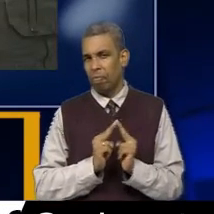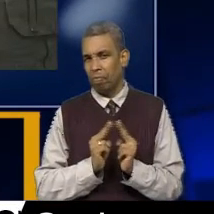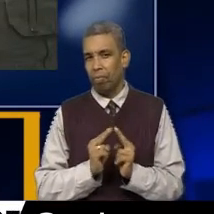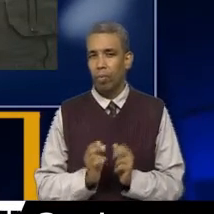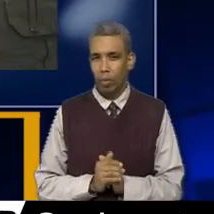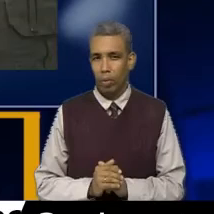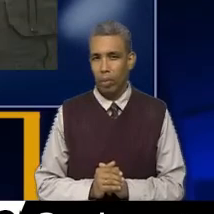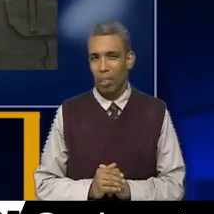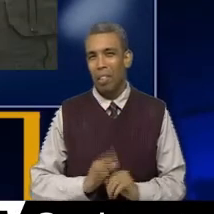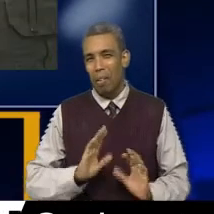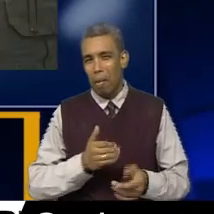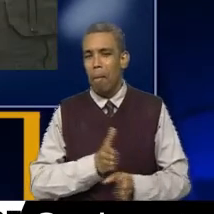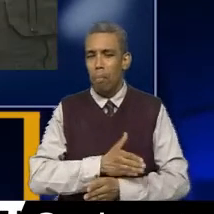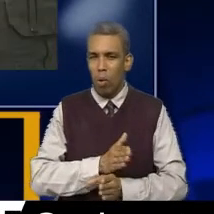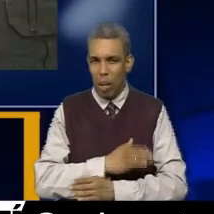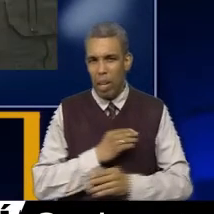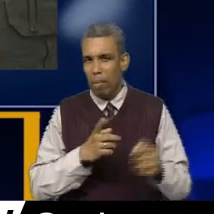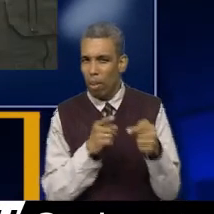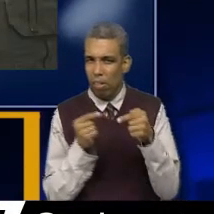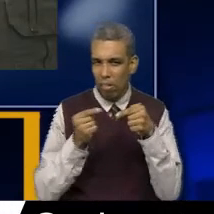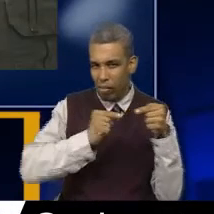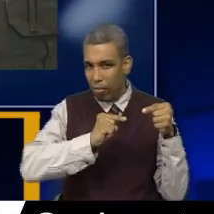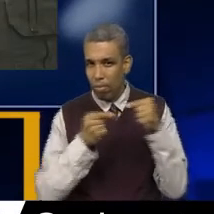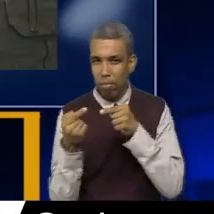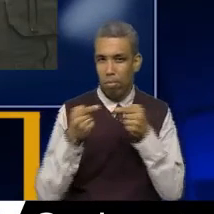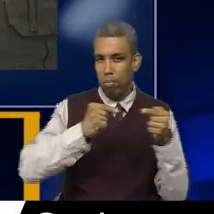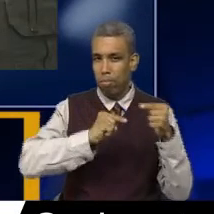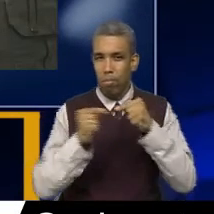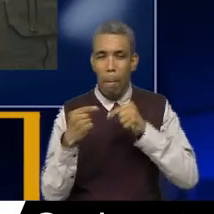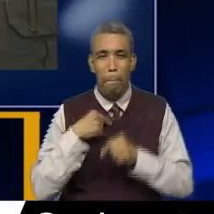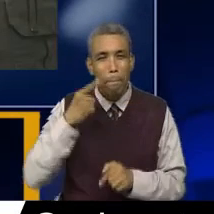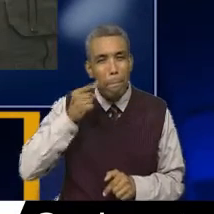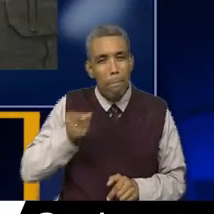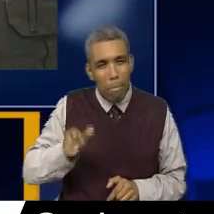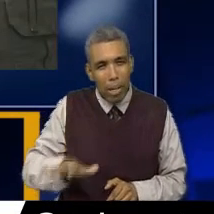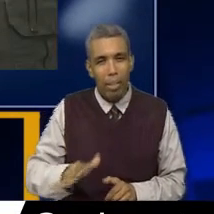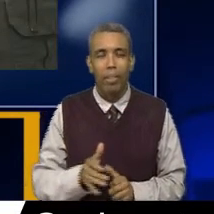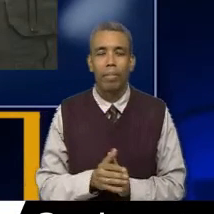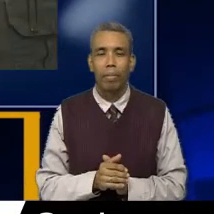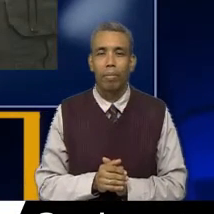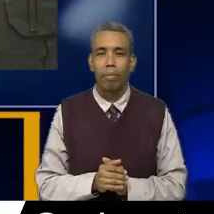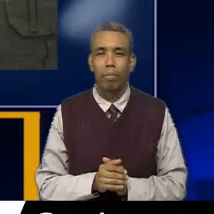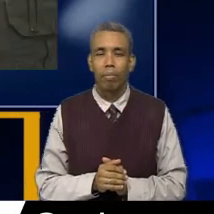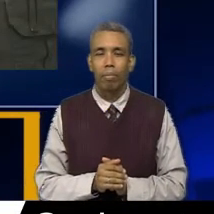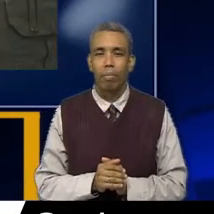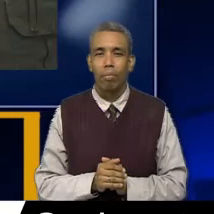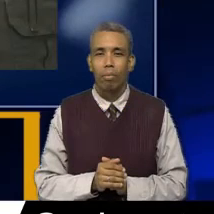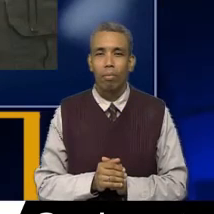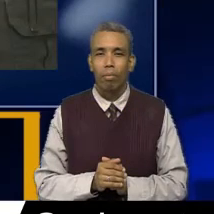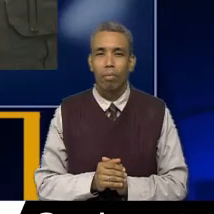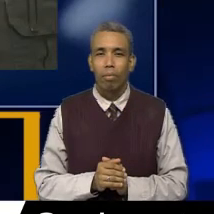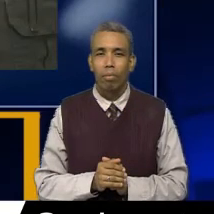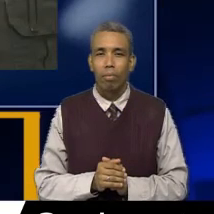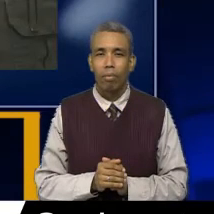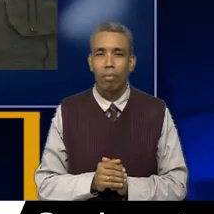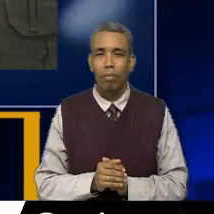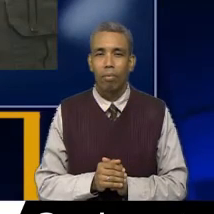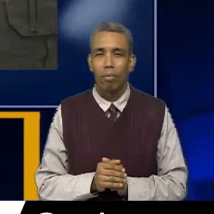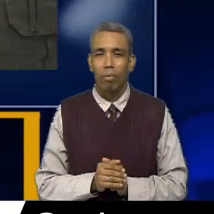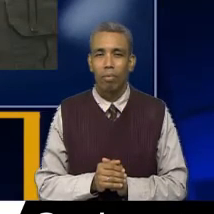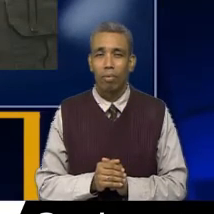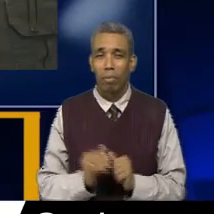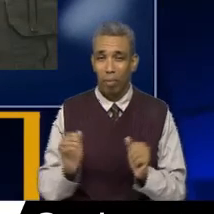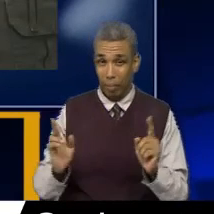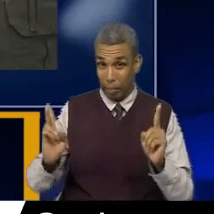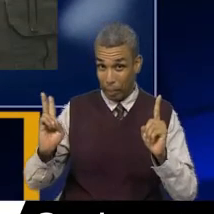entre sí se presenta una situación en la cual llama la atención, las dos presentan, dos de las tres personas, tanto la víctima